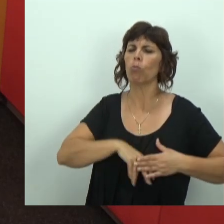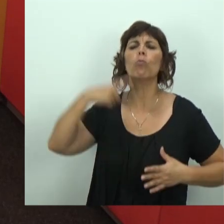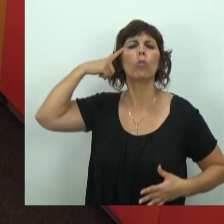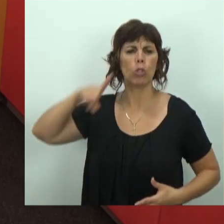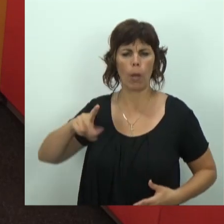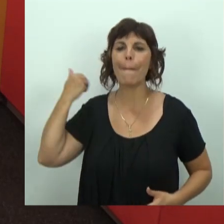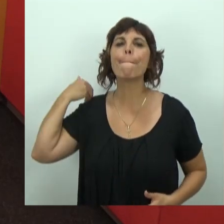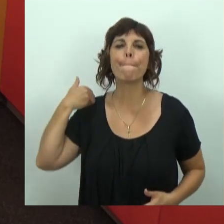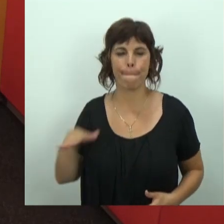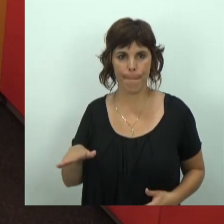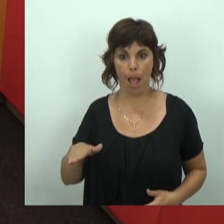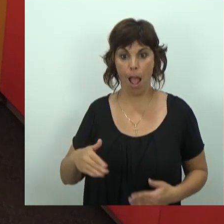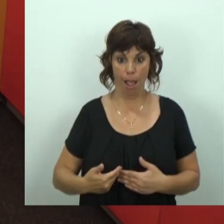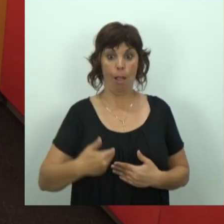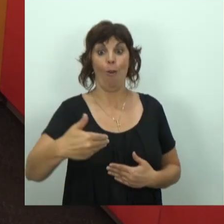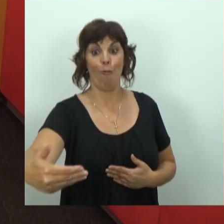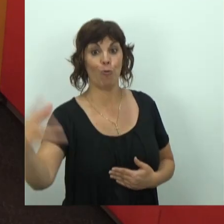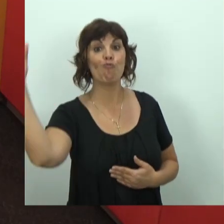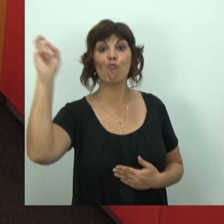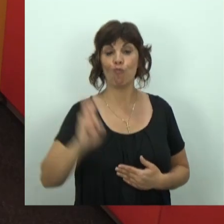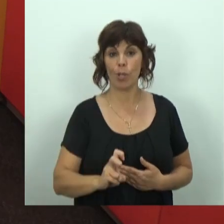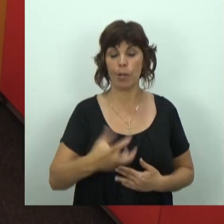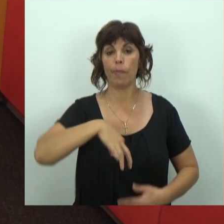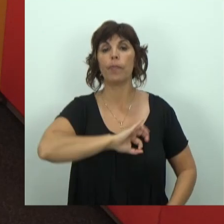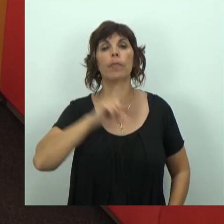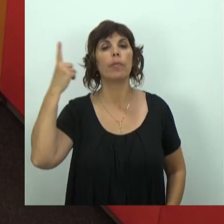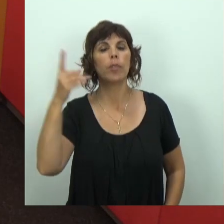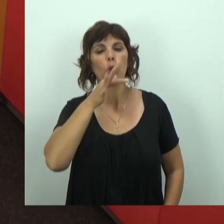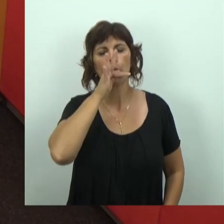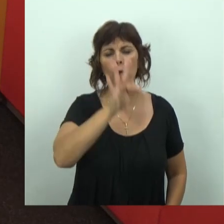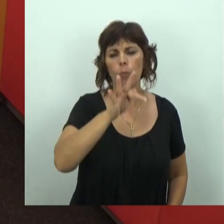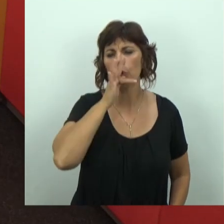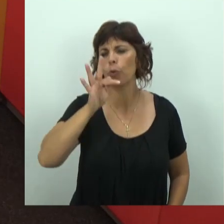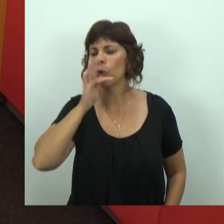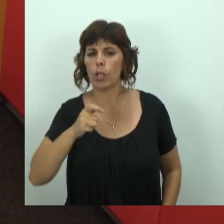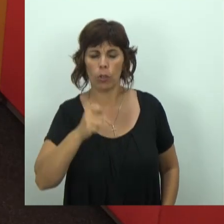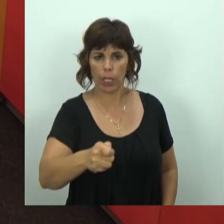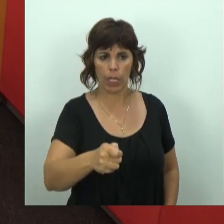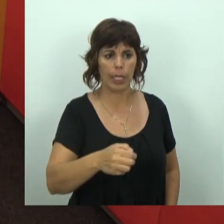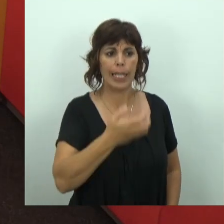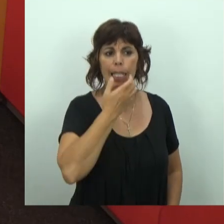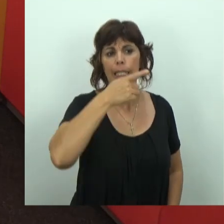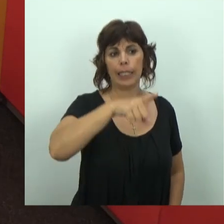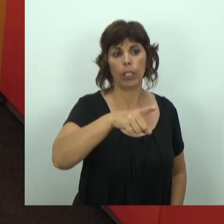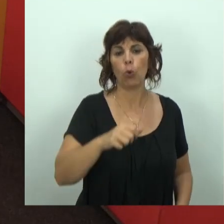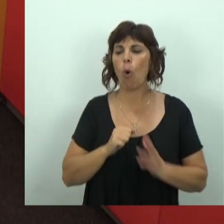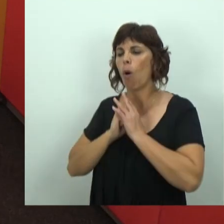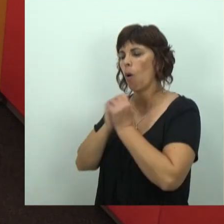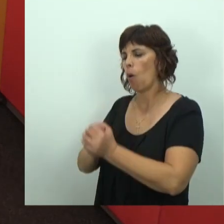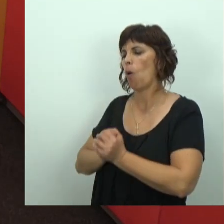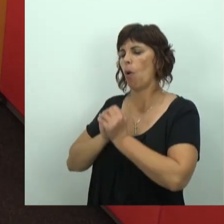El Señor nos da promesas que siempre que oremos, cosas suceden.